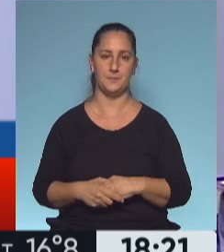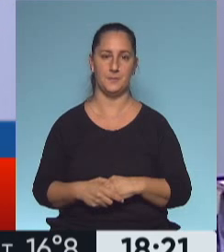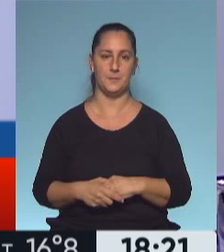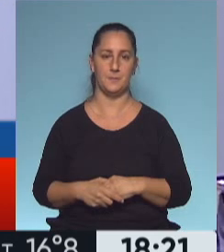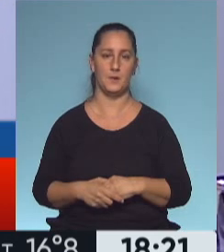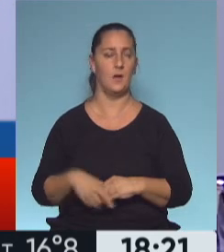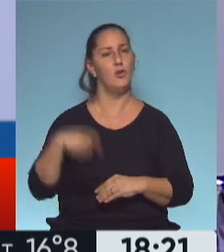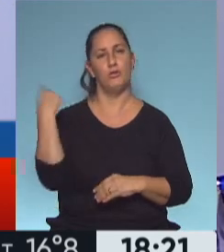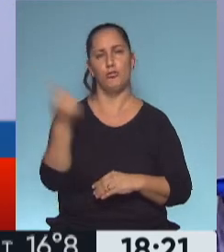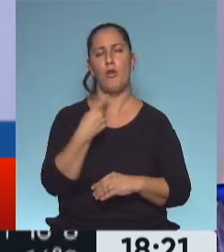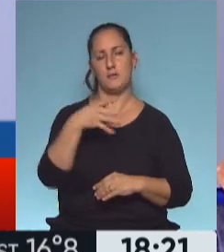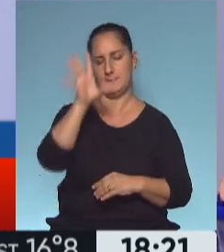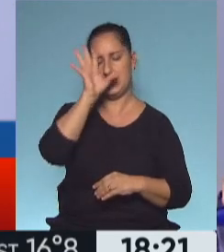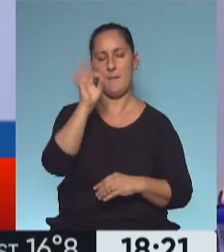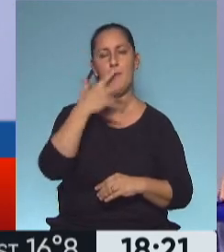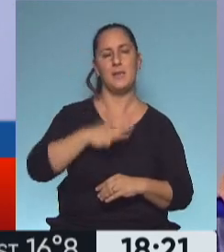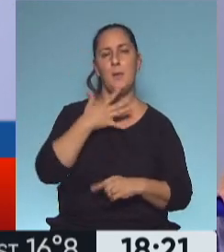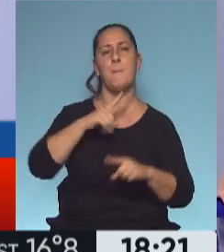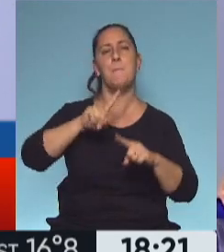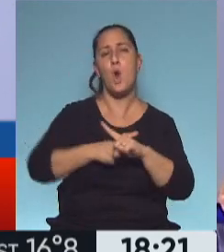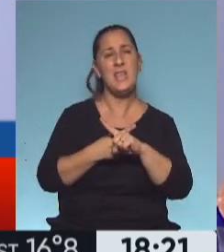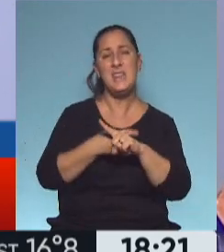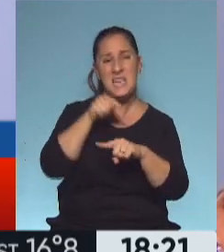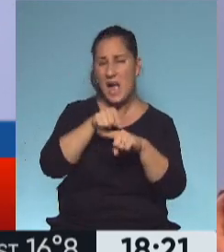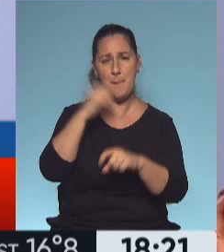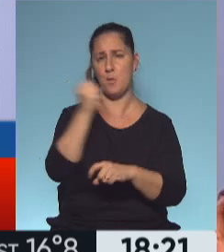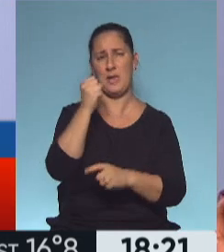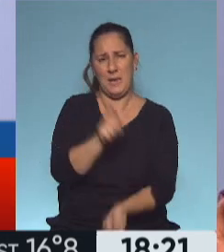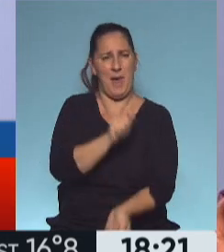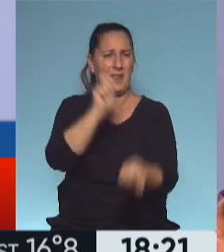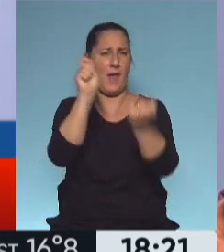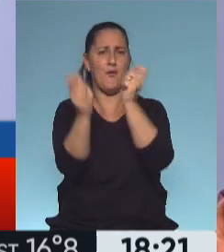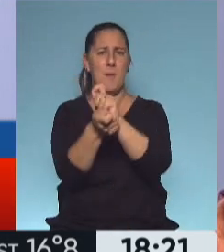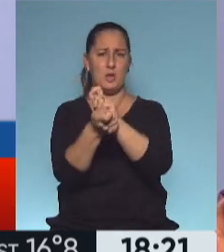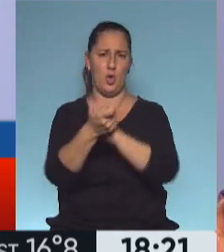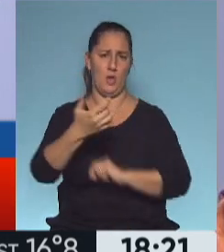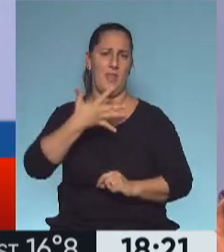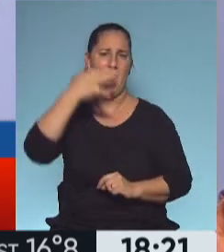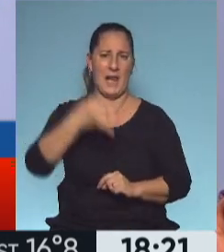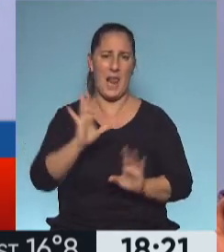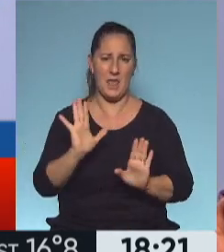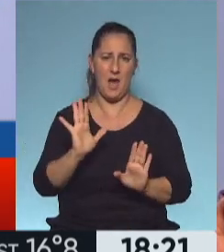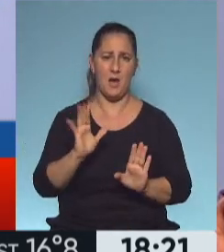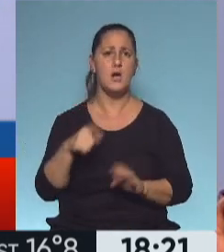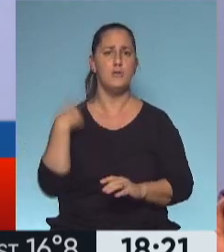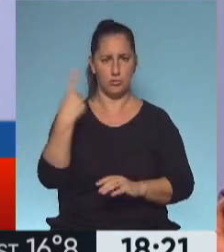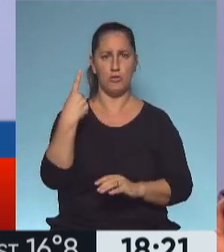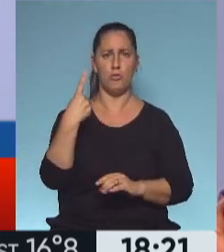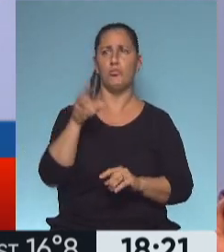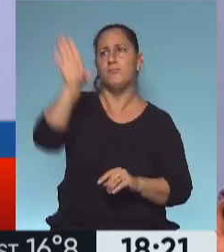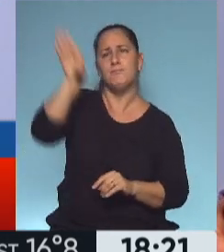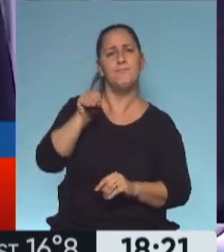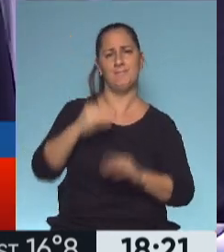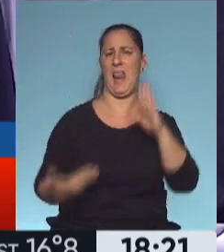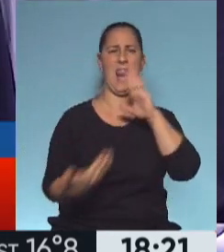Todos entendemos que la política es el instrumento para la transformación de realidades y nosotros seguimos el liderazgo de nuestro presidente,